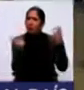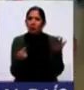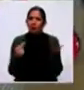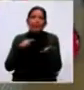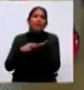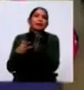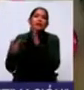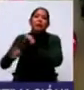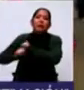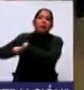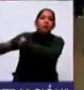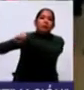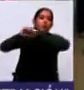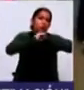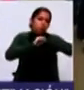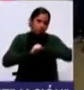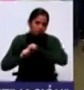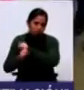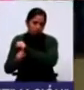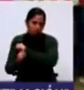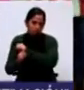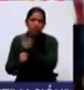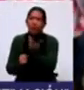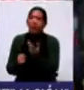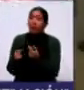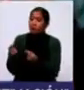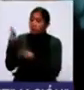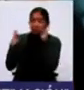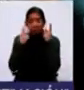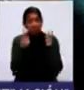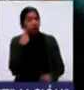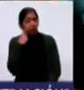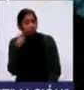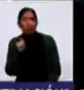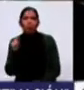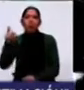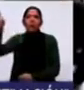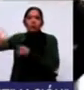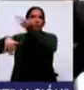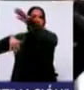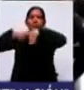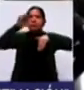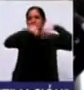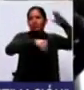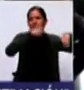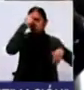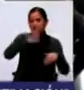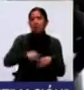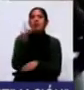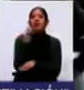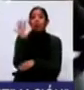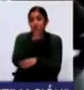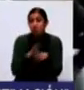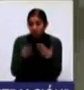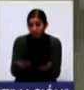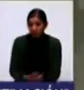y de difusión son las principales para atraer importantes flujos turísticos hacia el Estado Plurinacional de Bolivia.